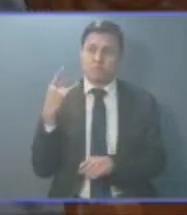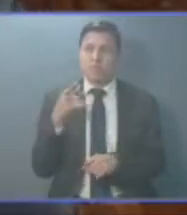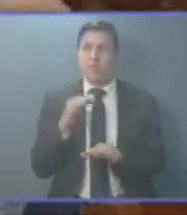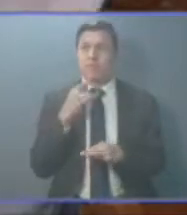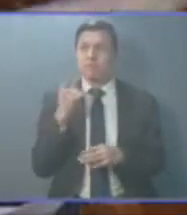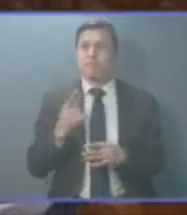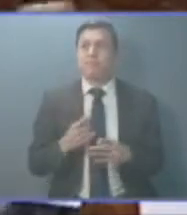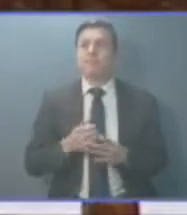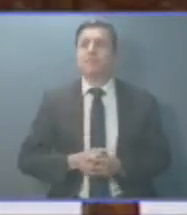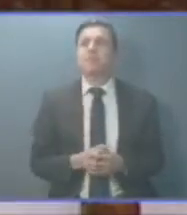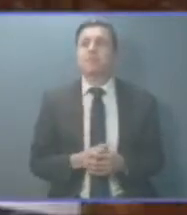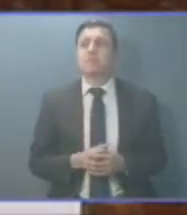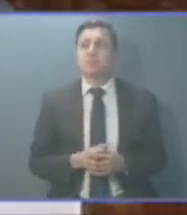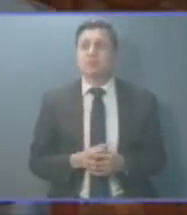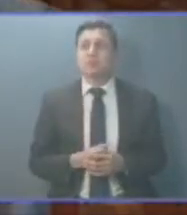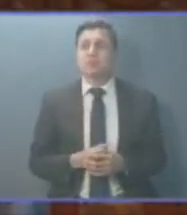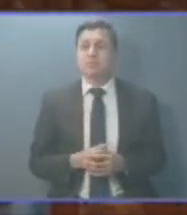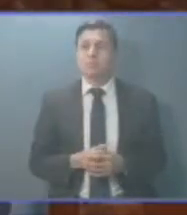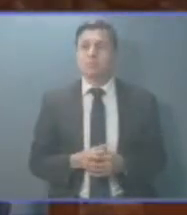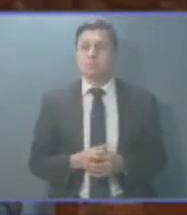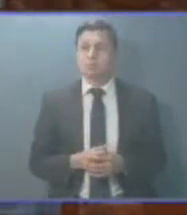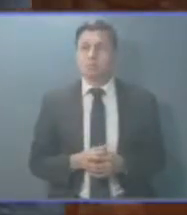tanto,